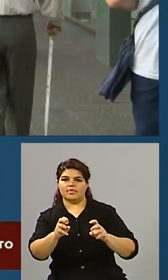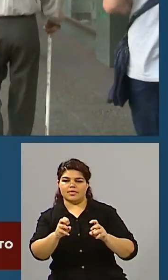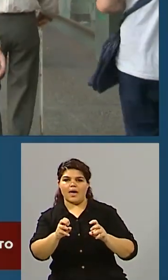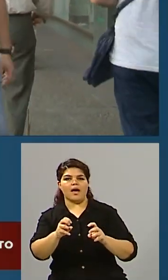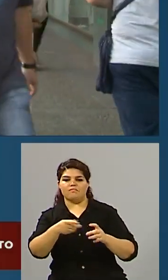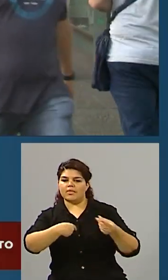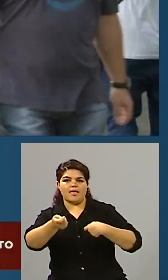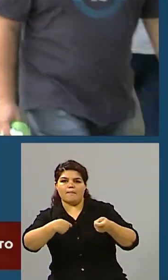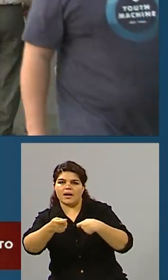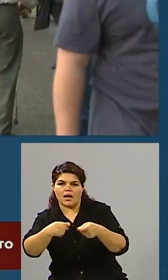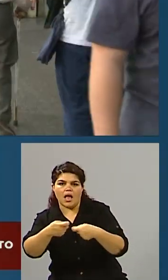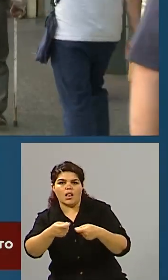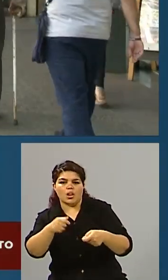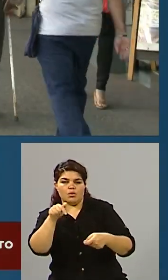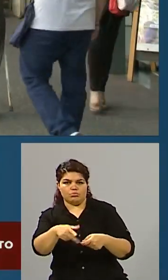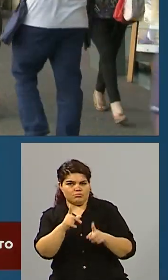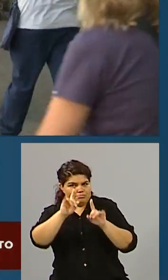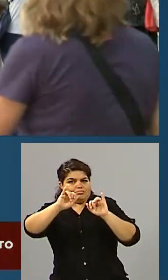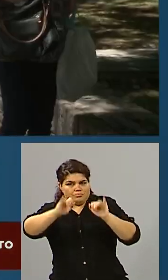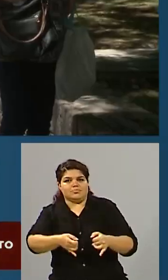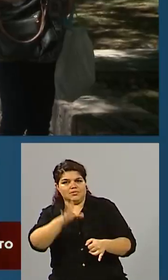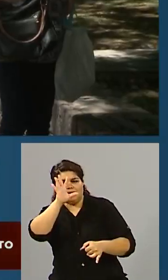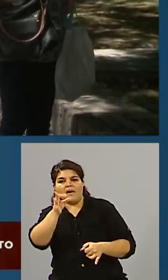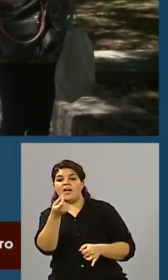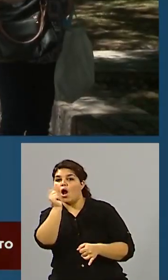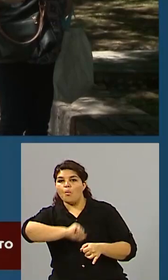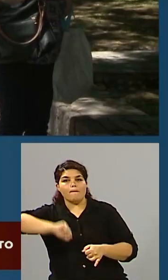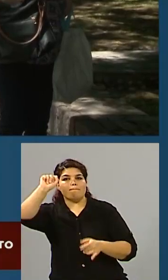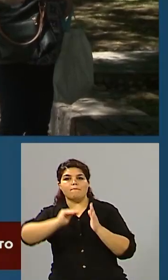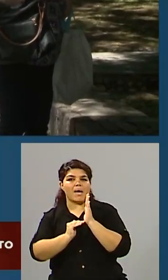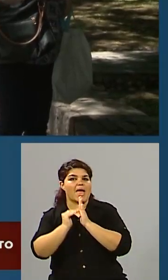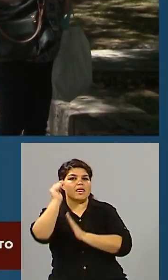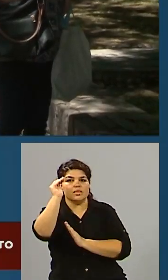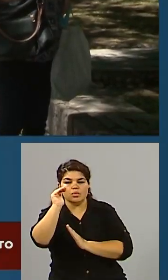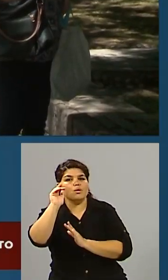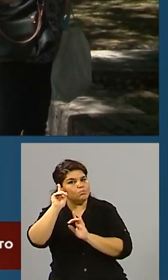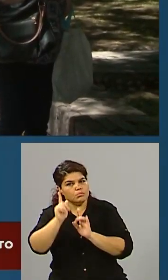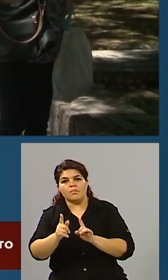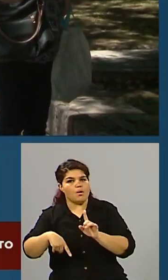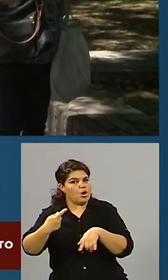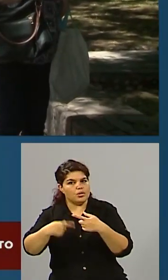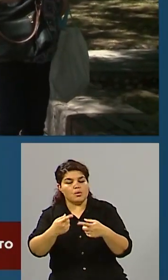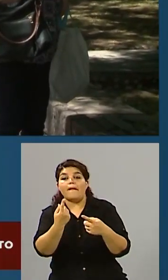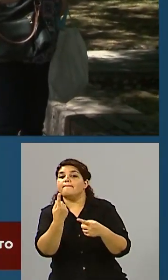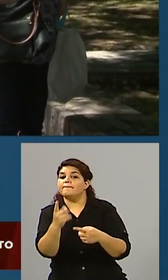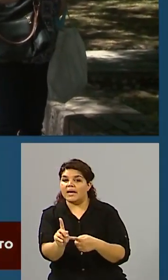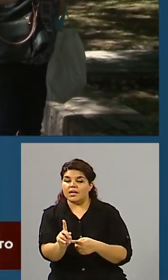lo plantean, aumento inflacionario, y va a tener que empezar a demostrar con su expertise